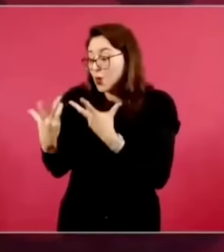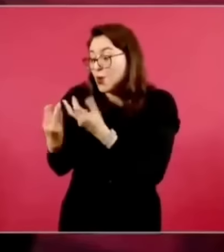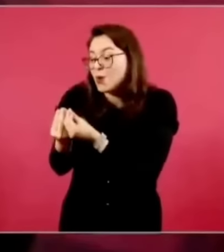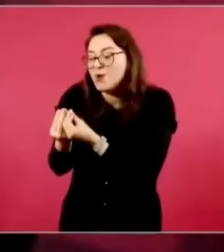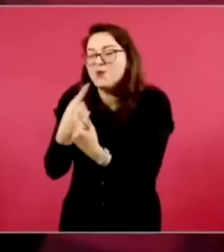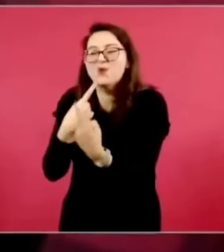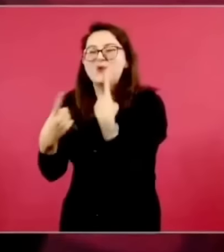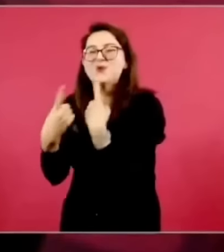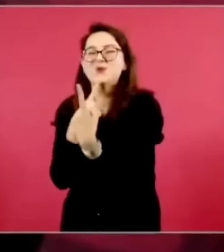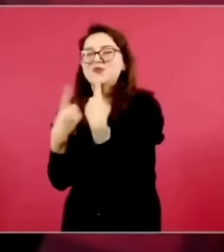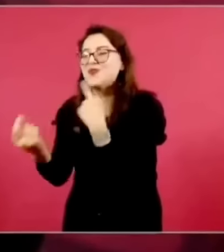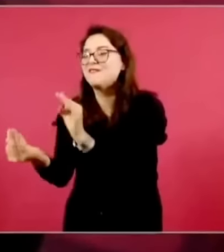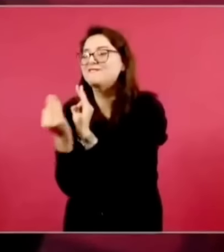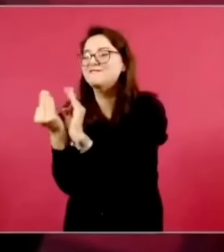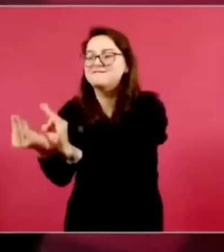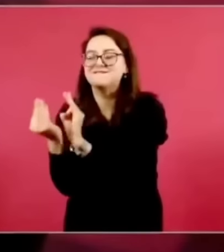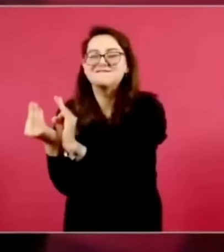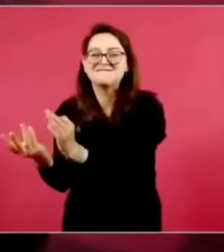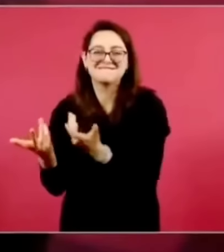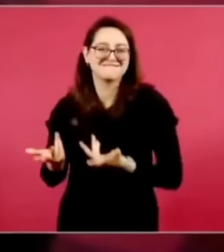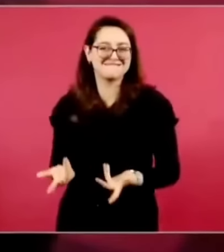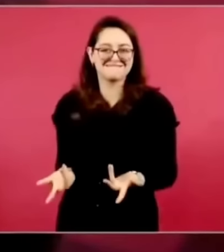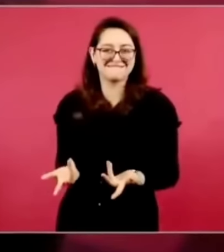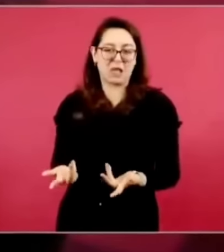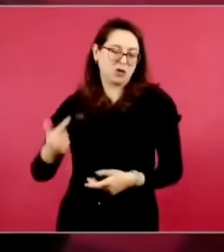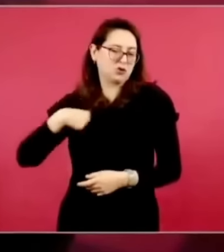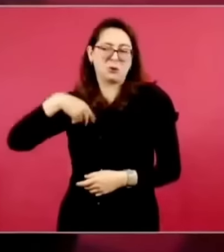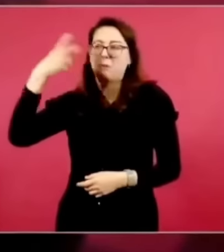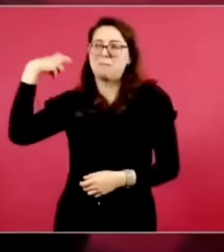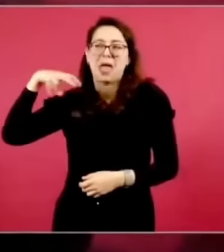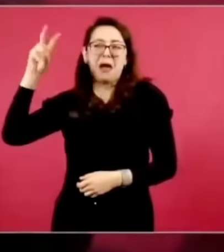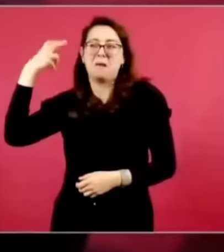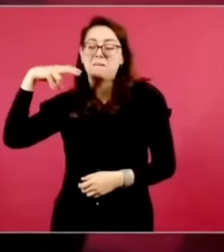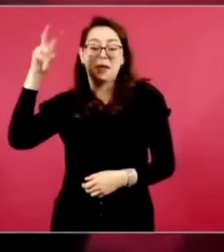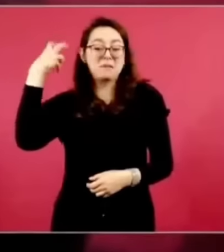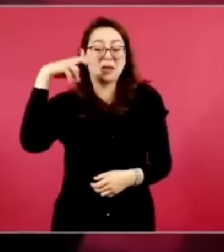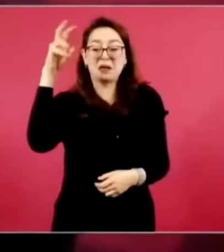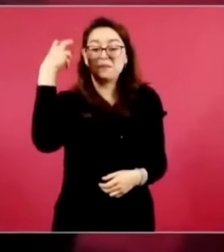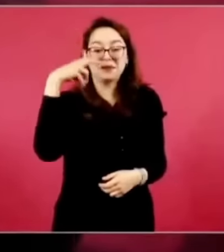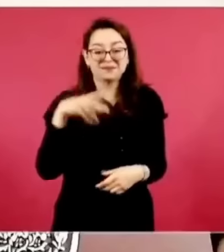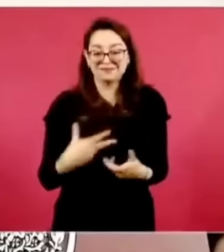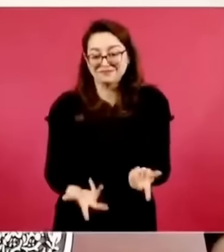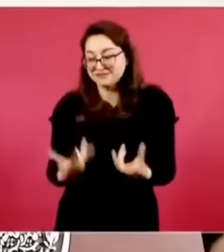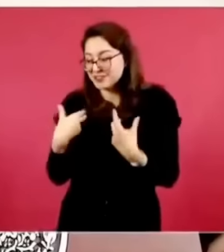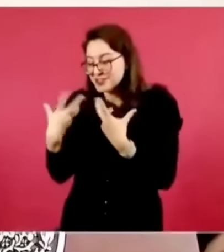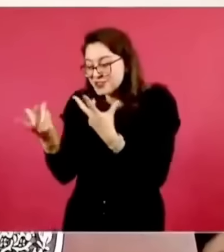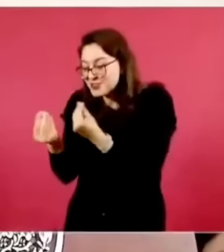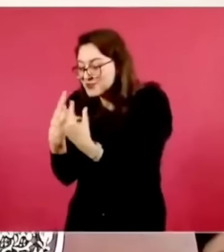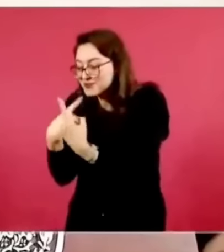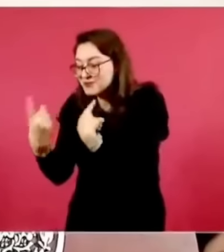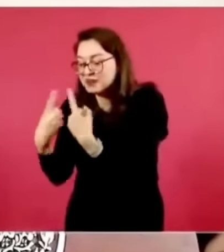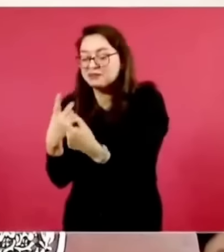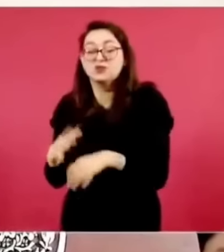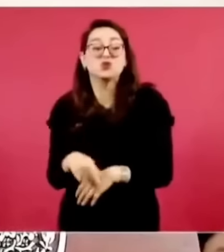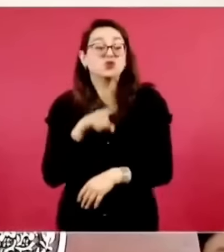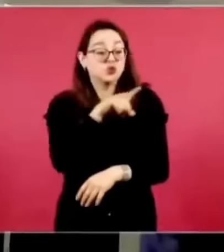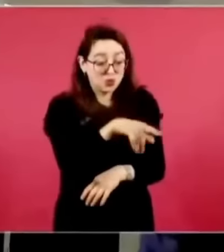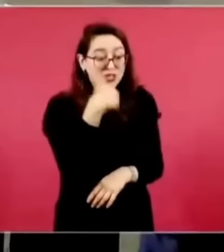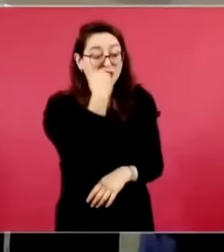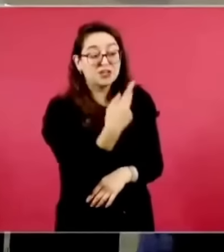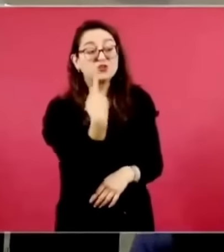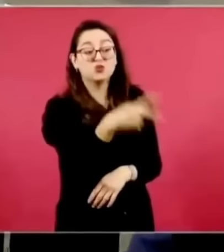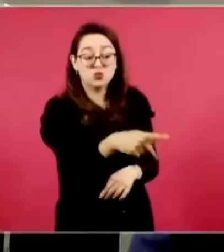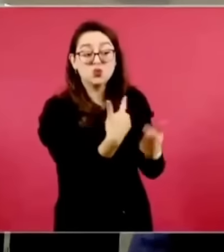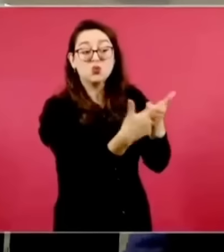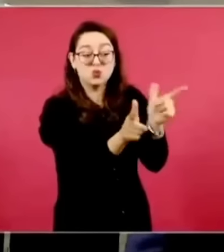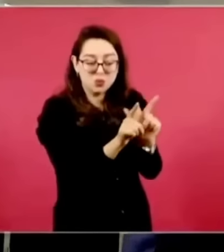en todo el país entonces este De todas maneras vamos a buscar la reunión Pero mira para